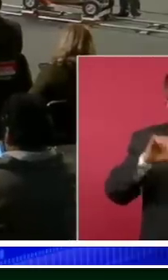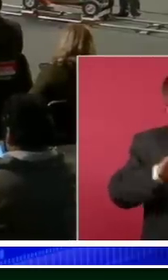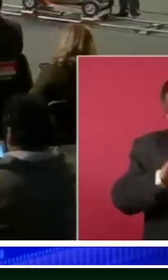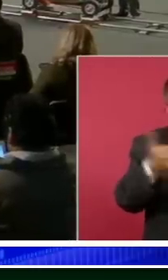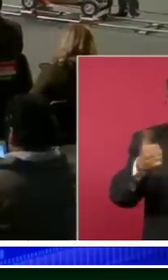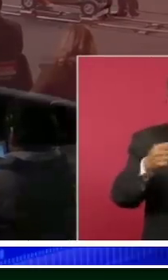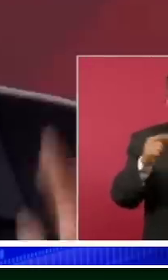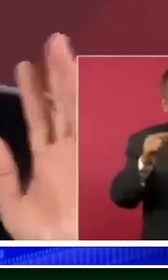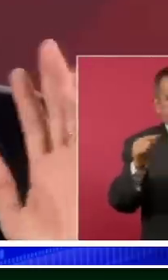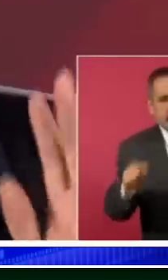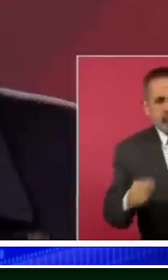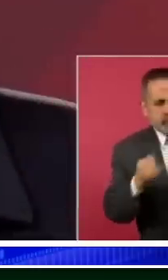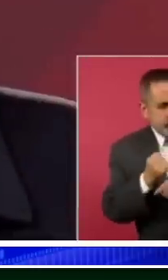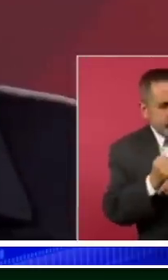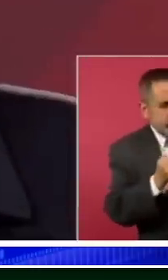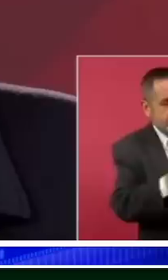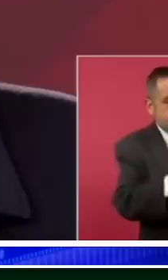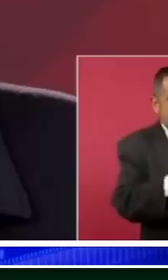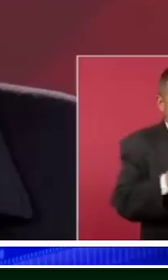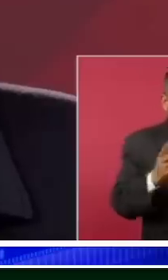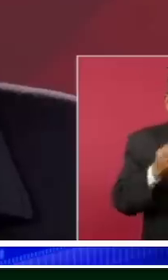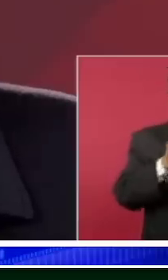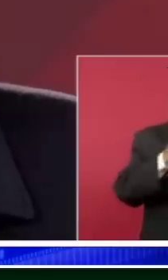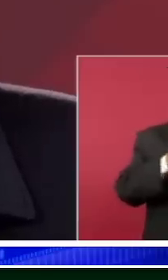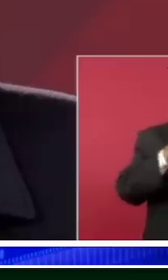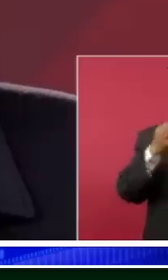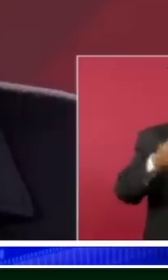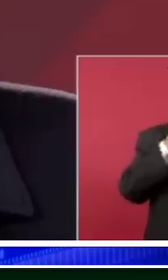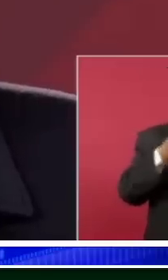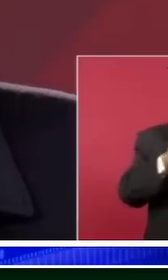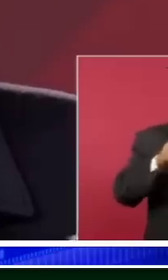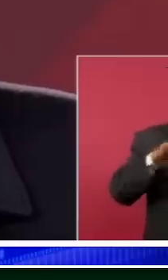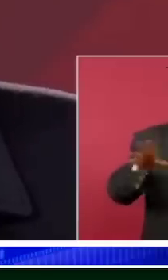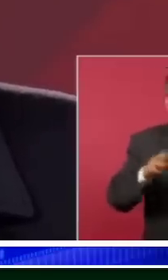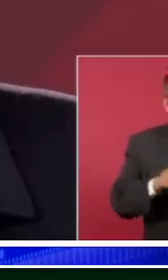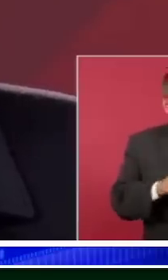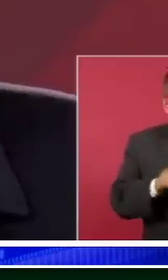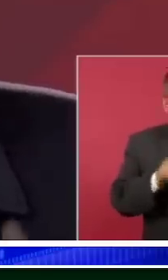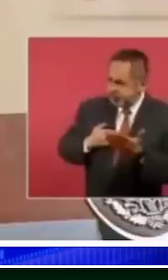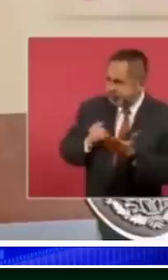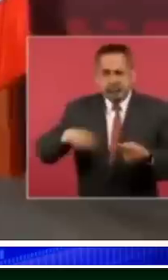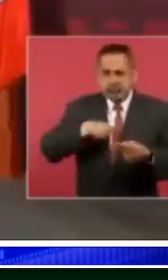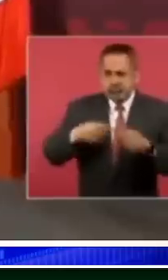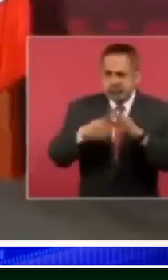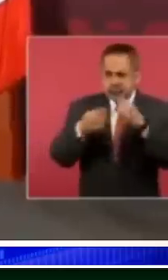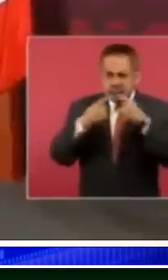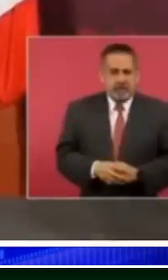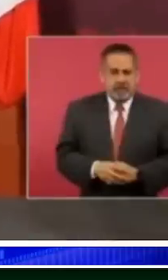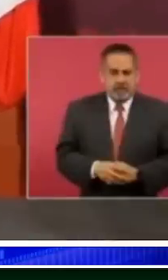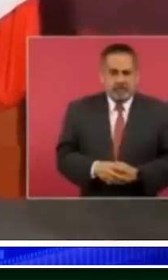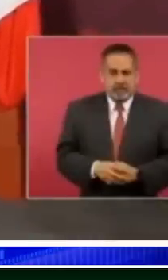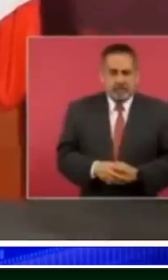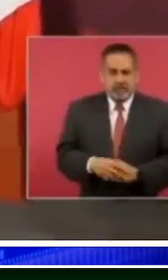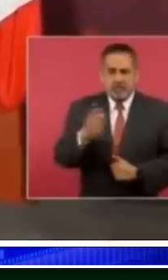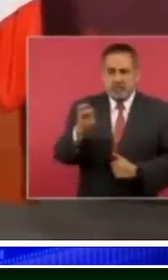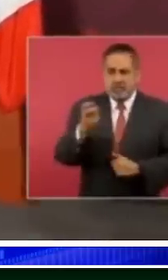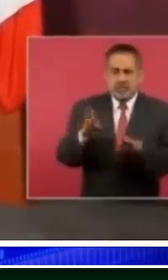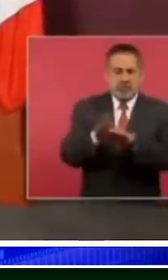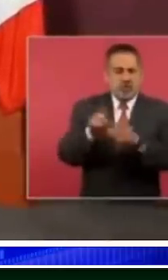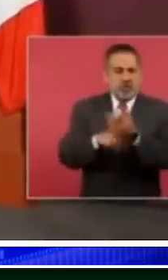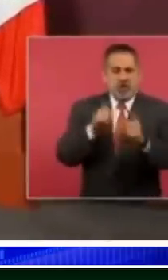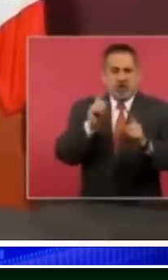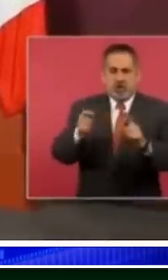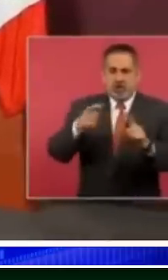el día de ayer estas unidades Esto fue lo que mencionó el gobernador también aclarando algo que no va a cambiar la estrategia de seguridad